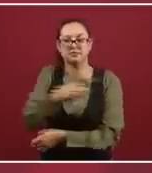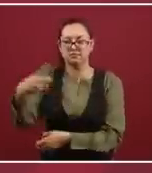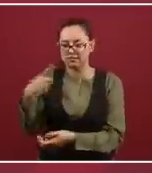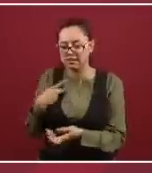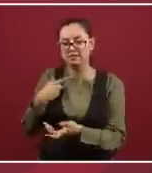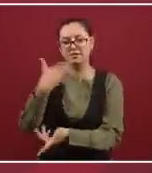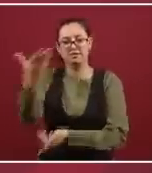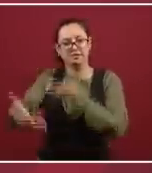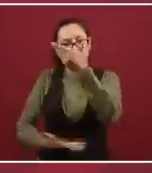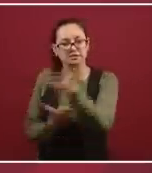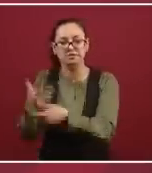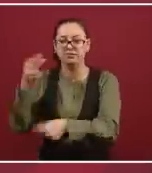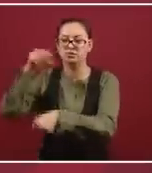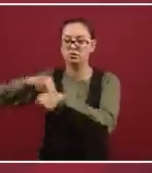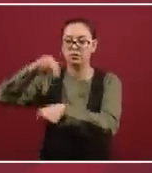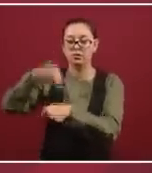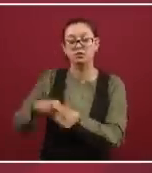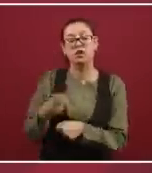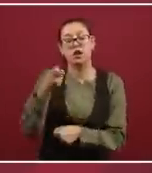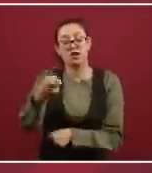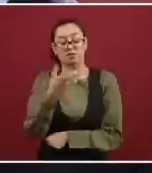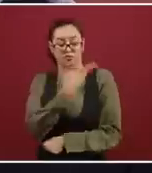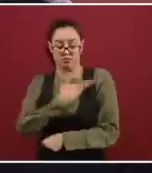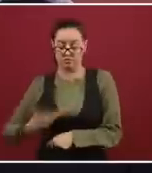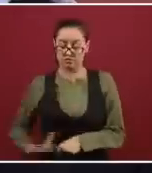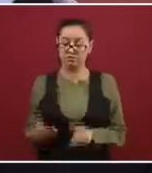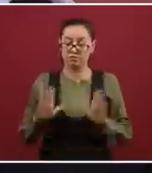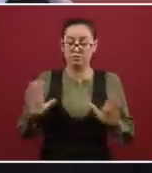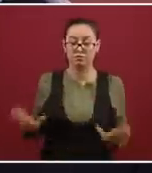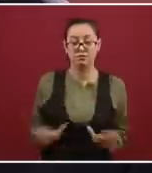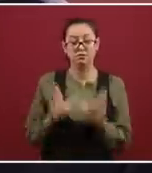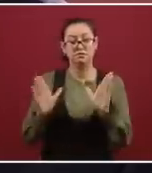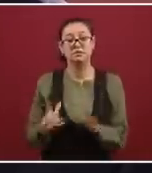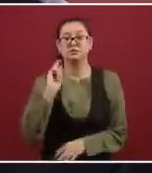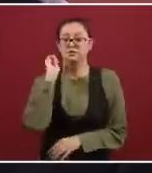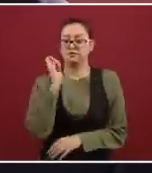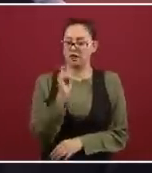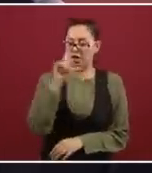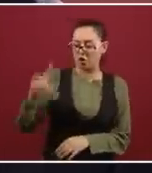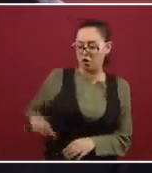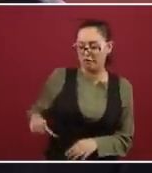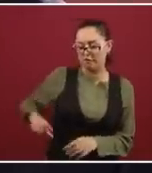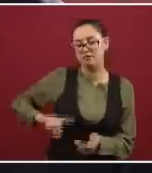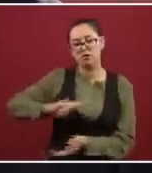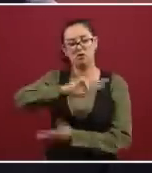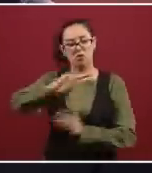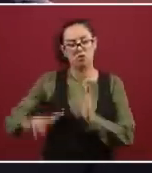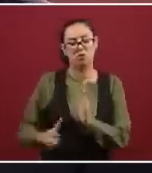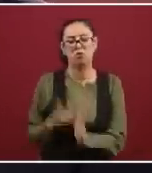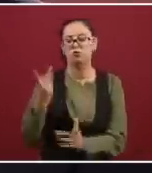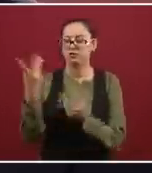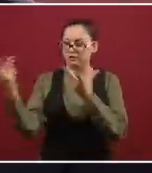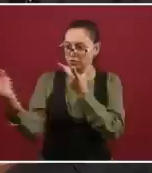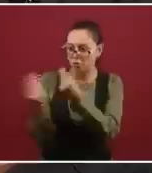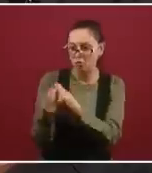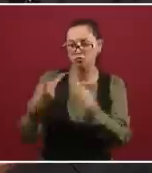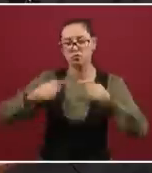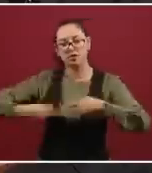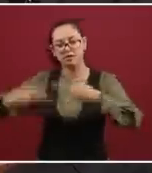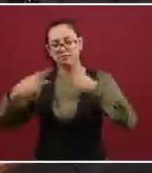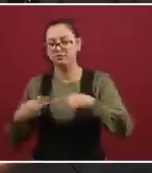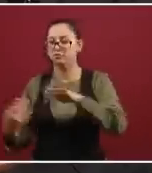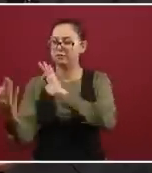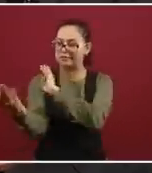el presidente, que tiene que ver con ese acercamiento o reacercamiento del Estado a su ciudadanía, a